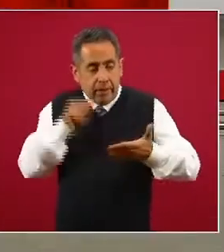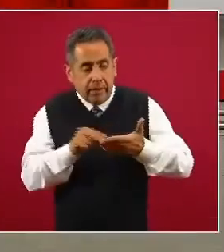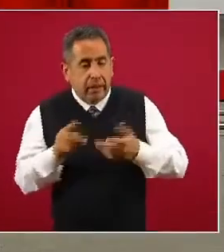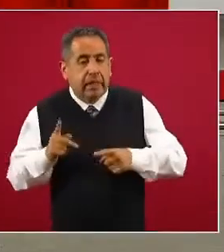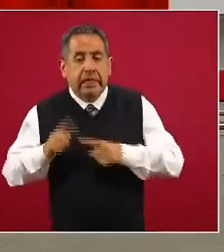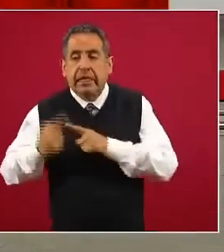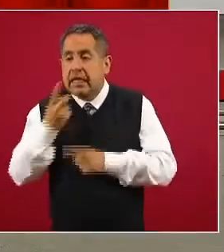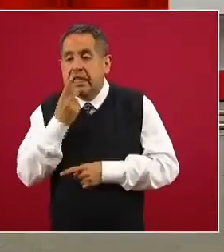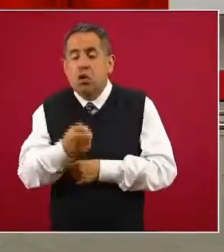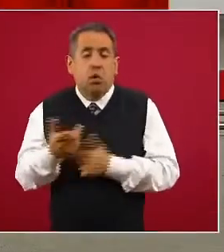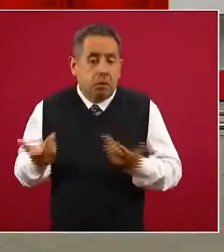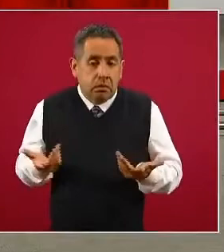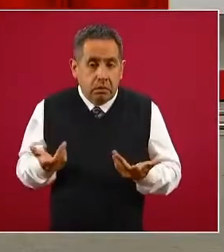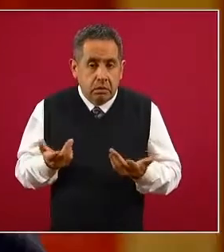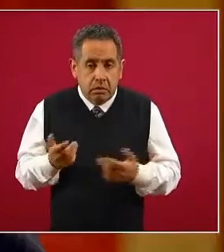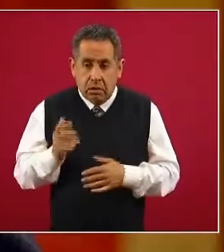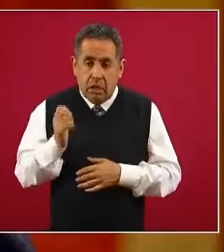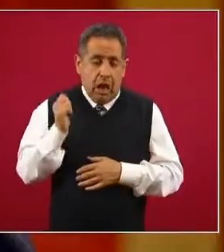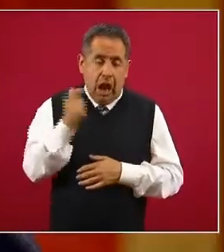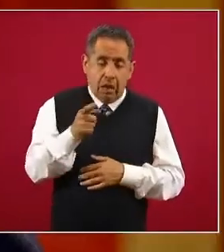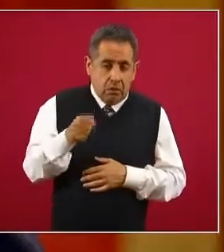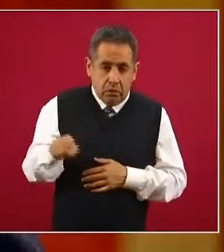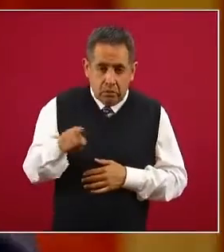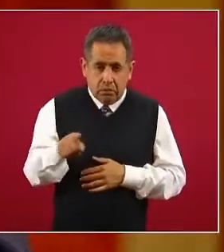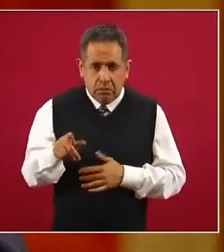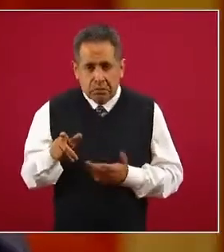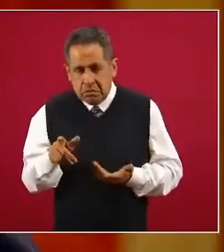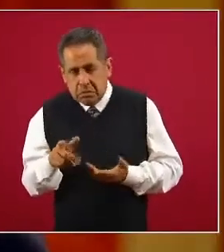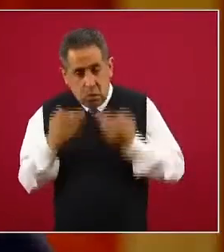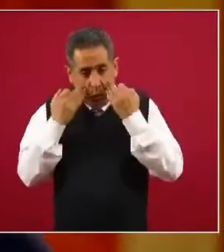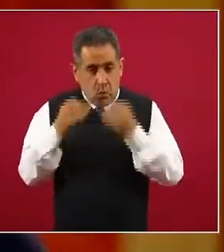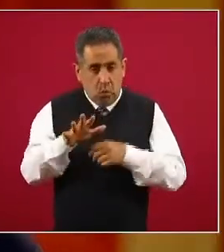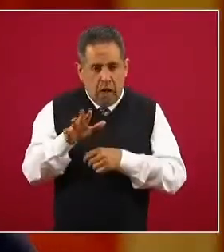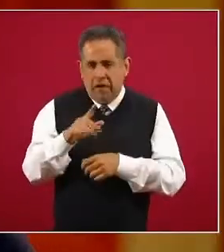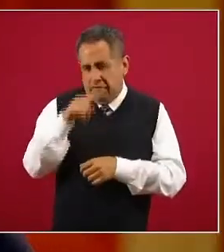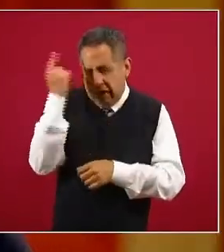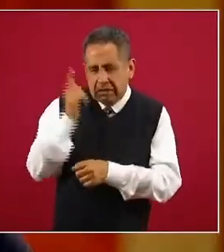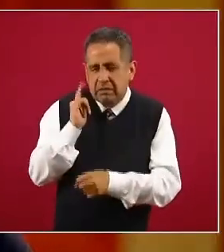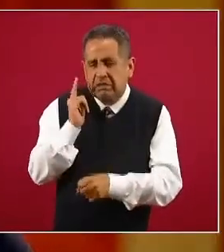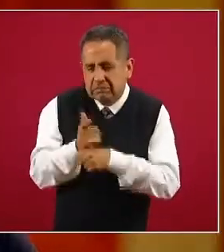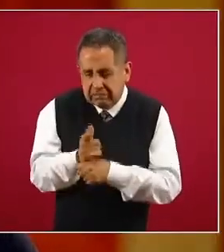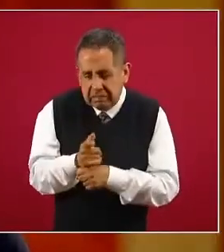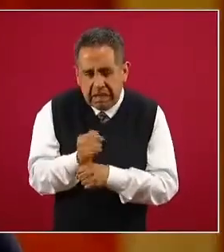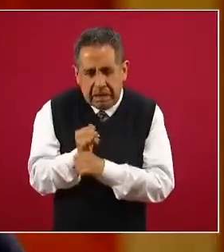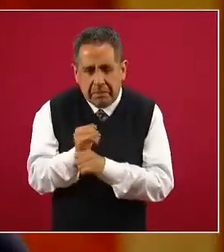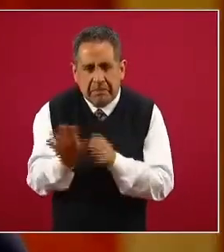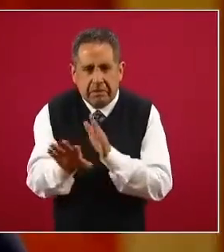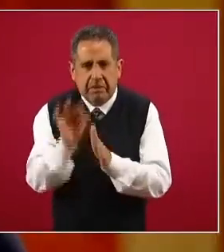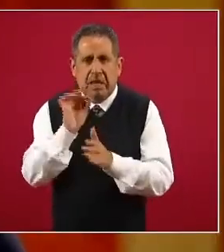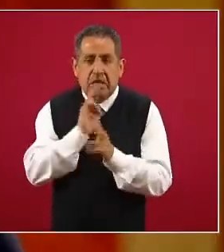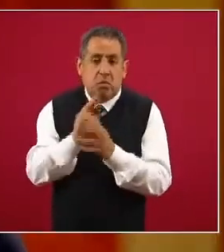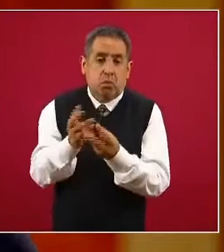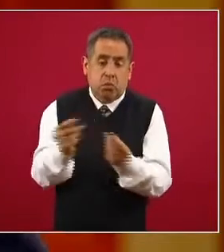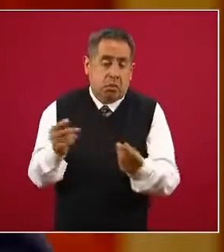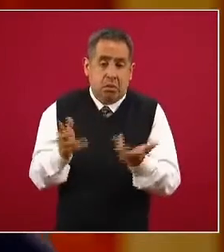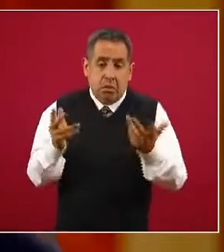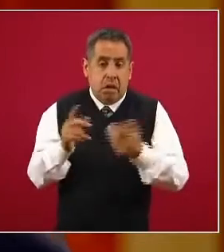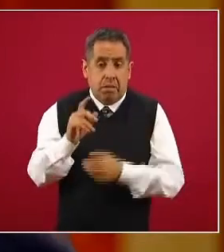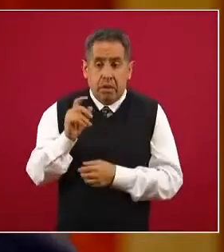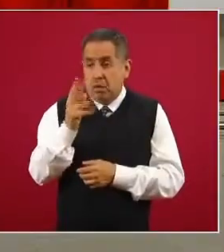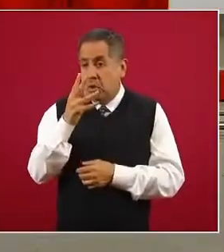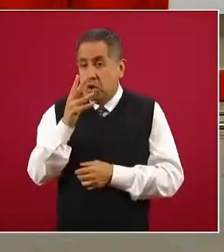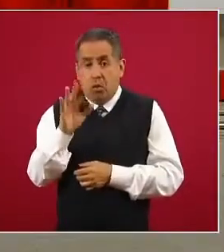Datos. Si fue algo que es razonablemente evidente de investigar, y se encuentra una solución rápido en